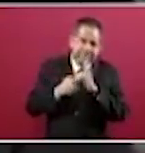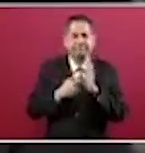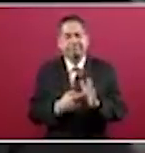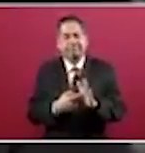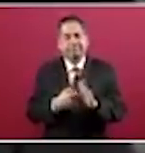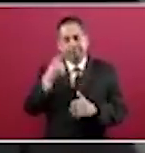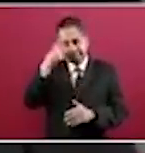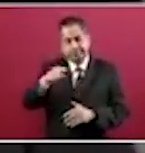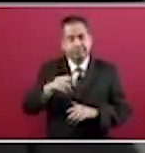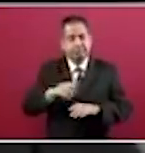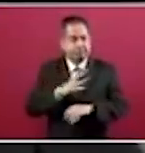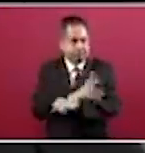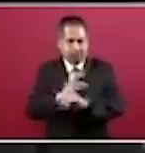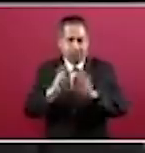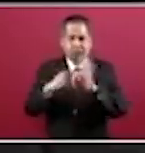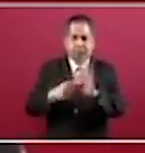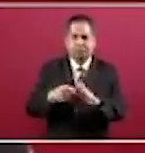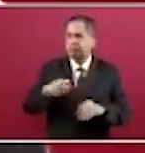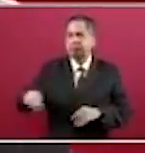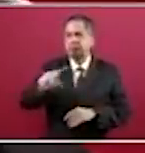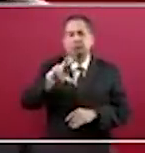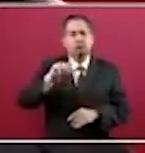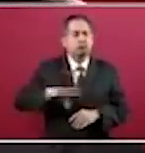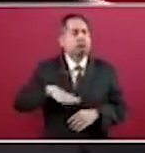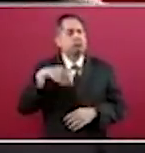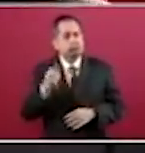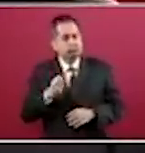para que así nadie abuse y que